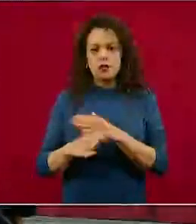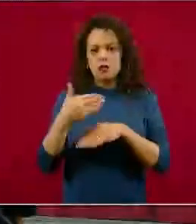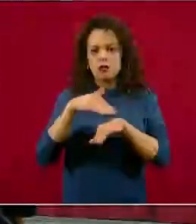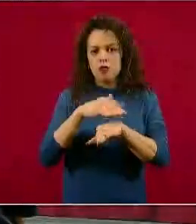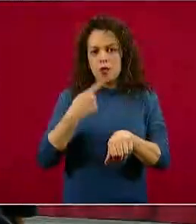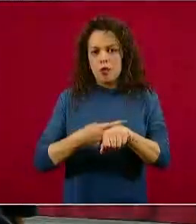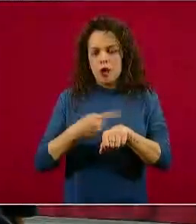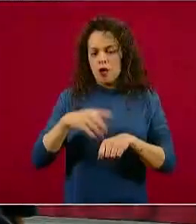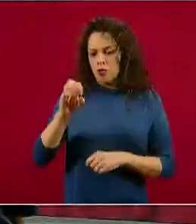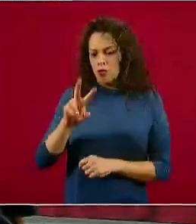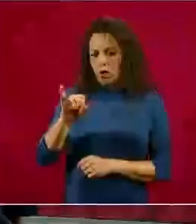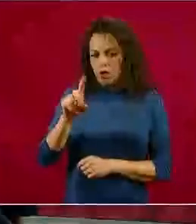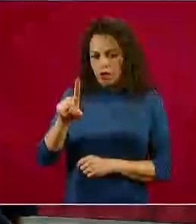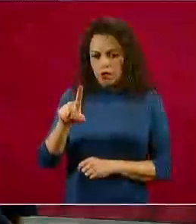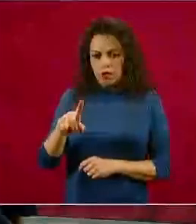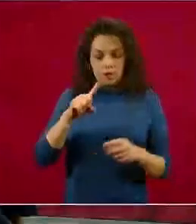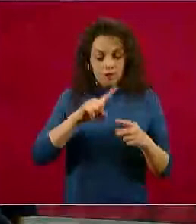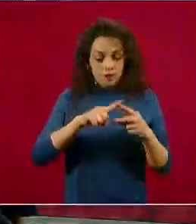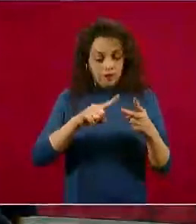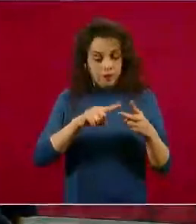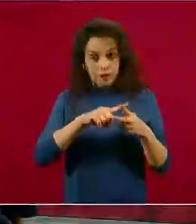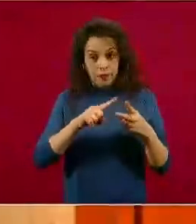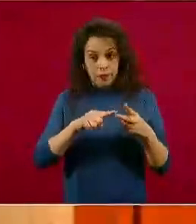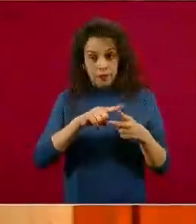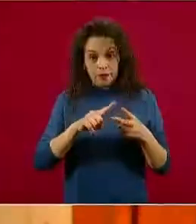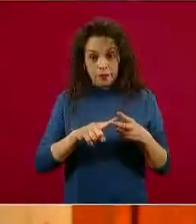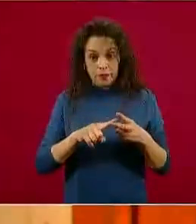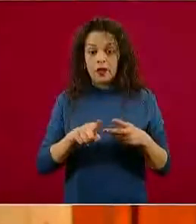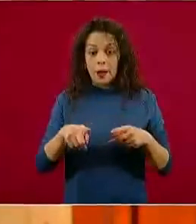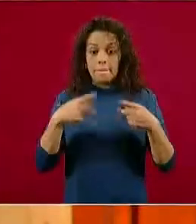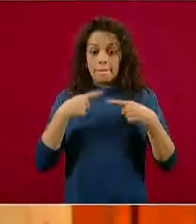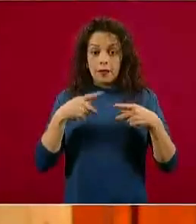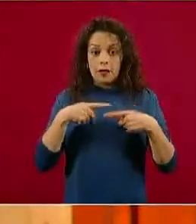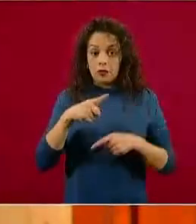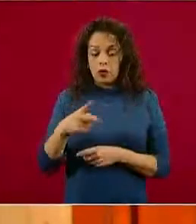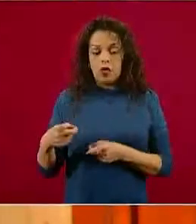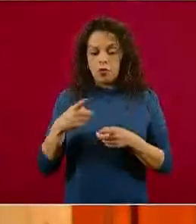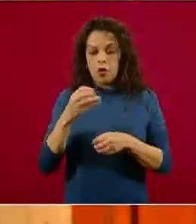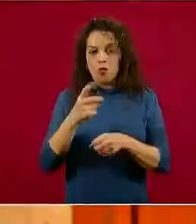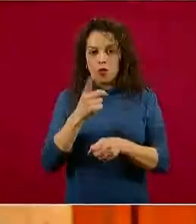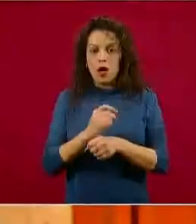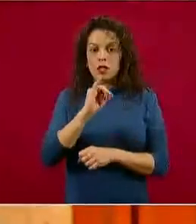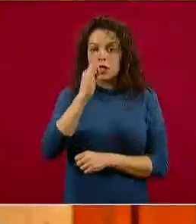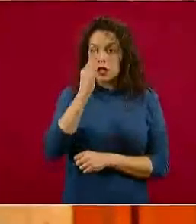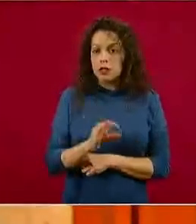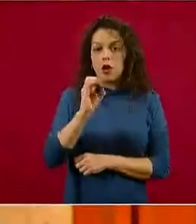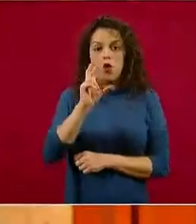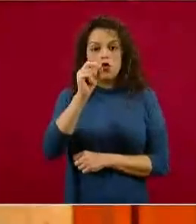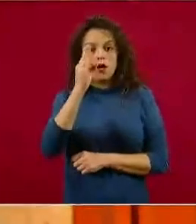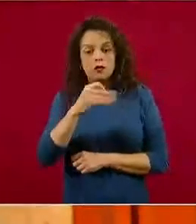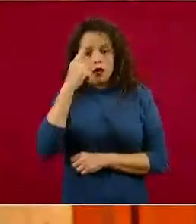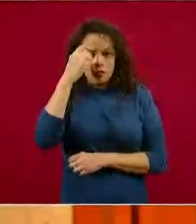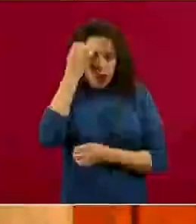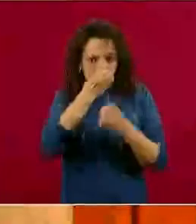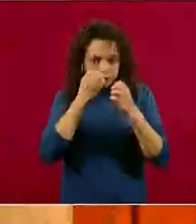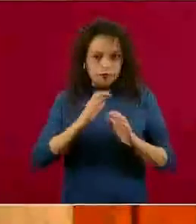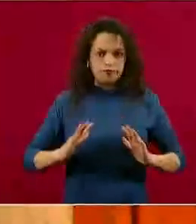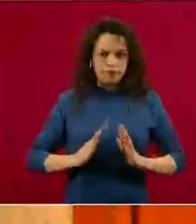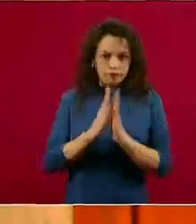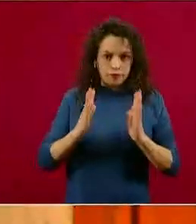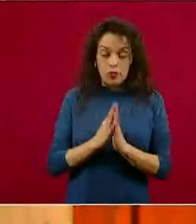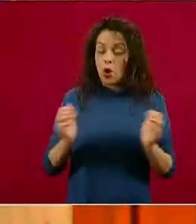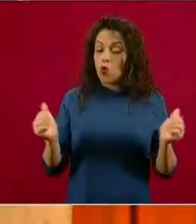En ambos casos se dio la oportunidad a que las personas eligieran o no participar en el estudio, teniendo información